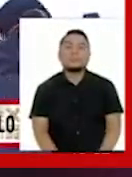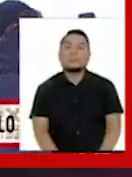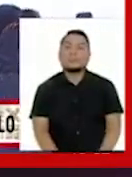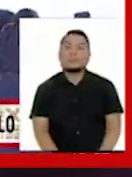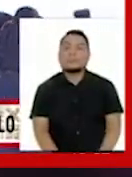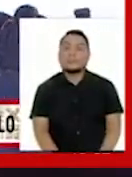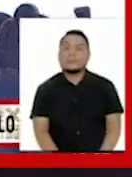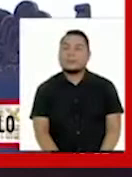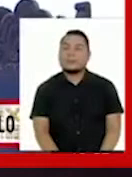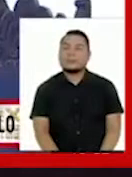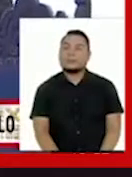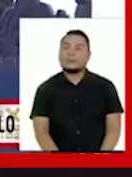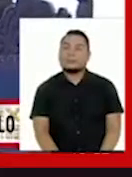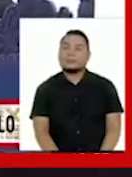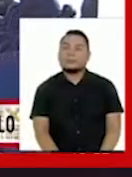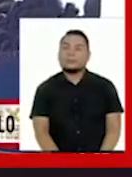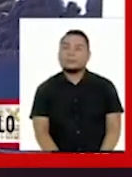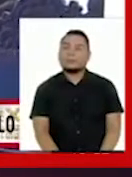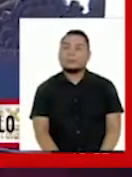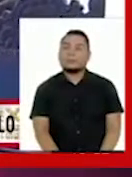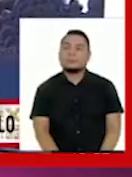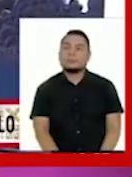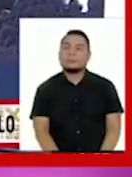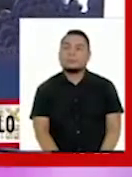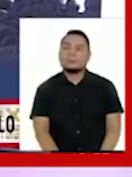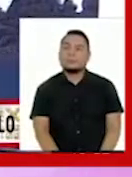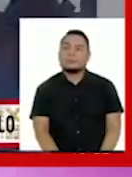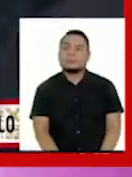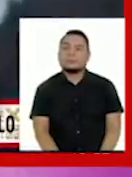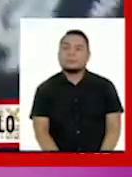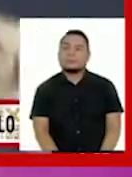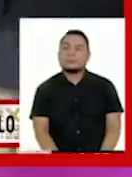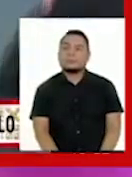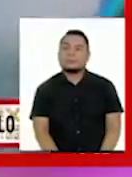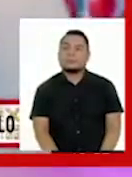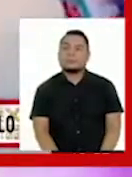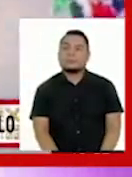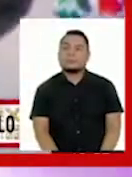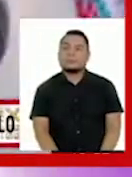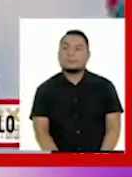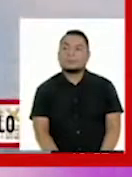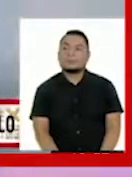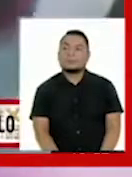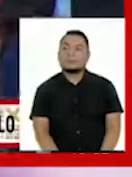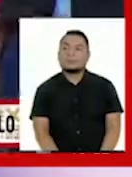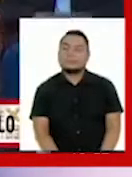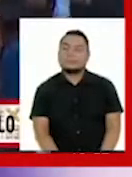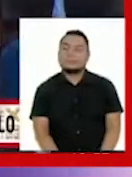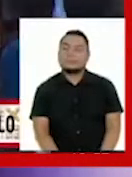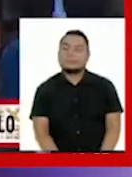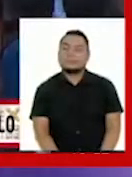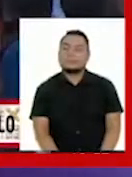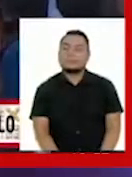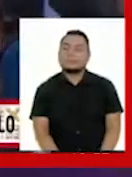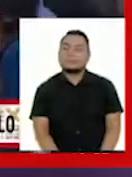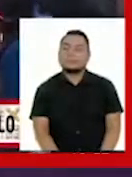cualquier inconsistencia, ha dejado claro que ha llegado a la presidencia a cumplir el programa comprometido en las